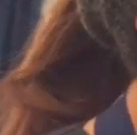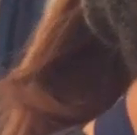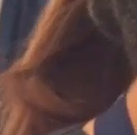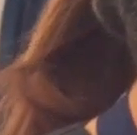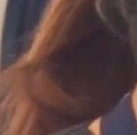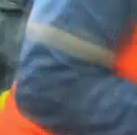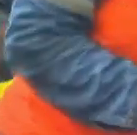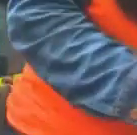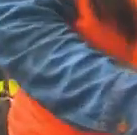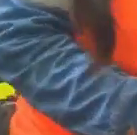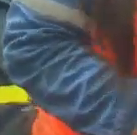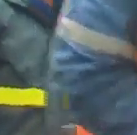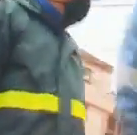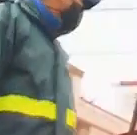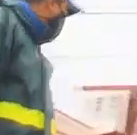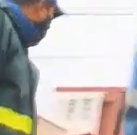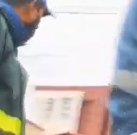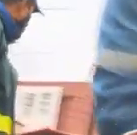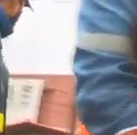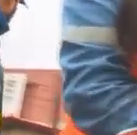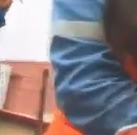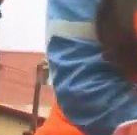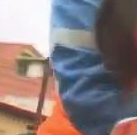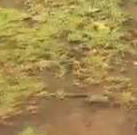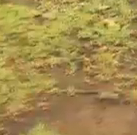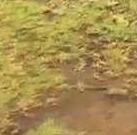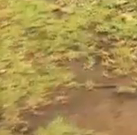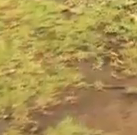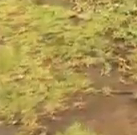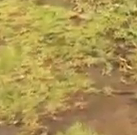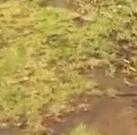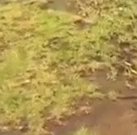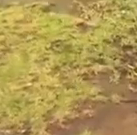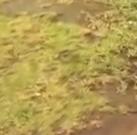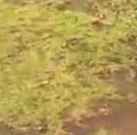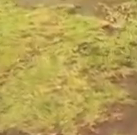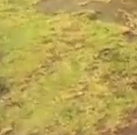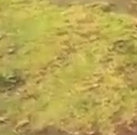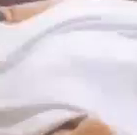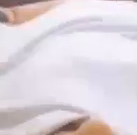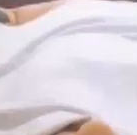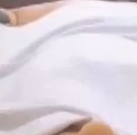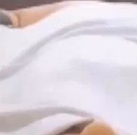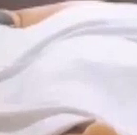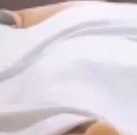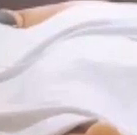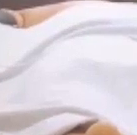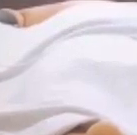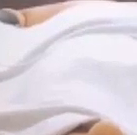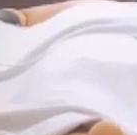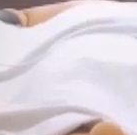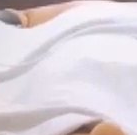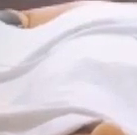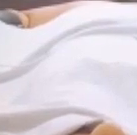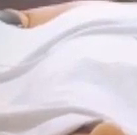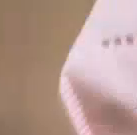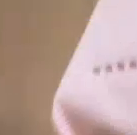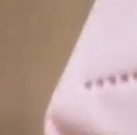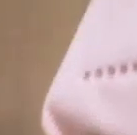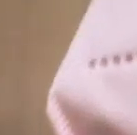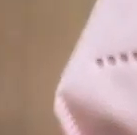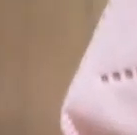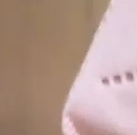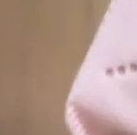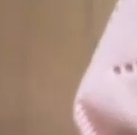se da cuenta de su alma. Hoy vas a descubrir que el mundo es solo para ti, que nadie